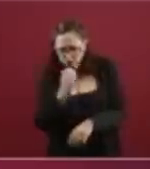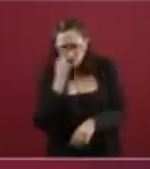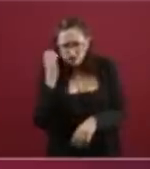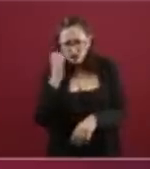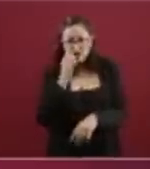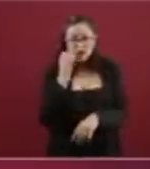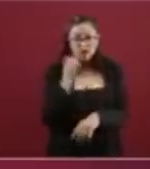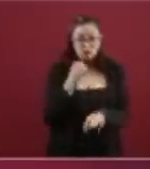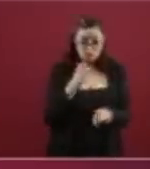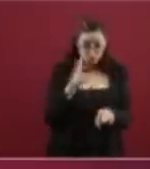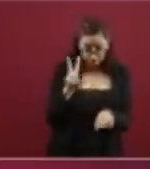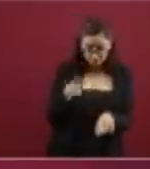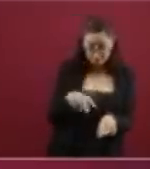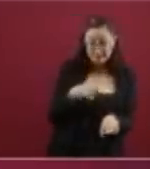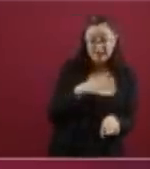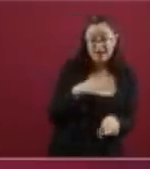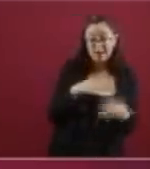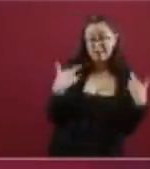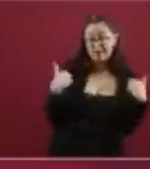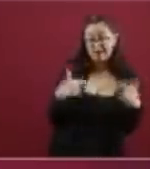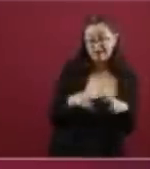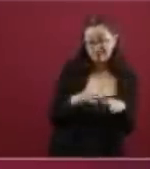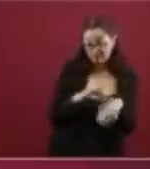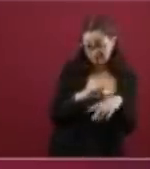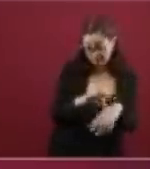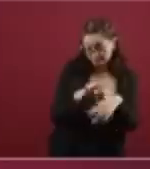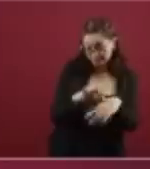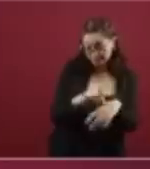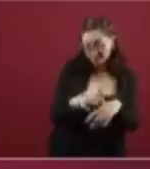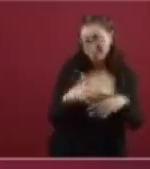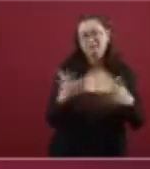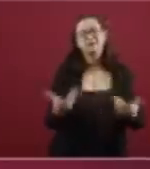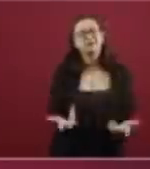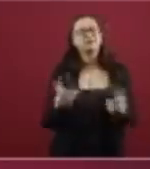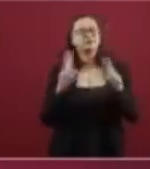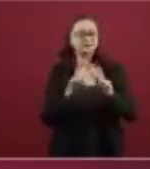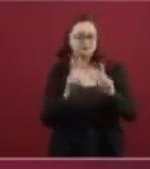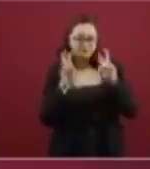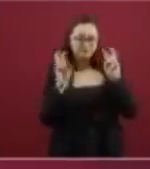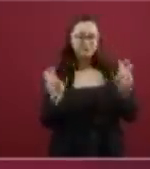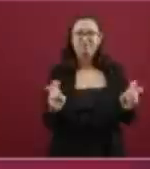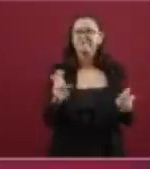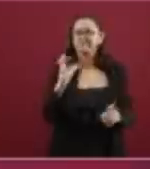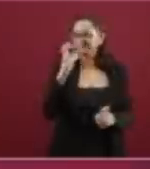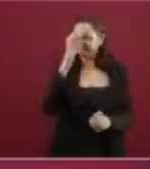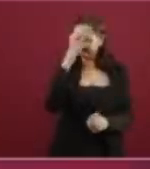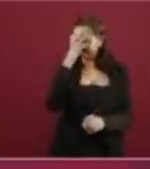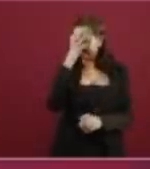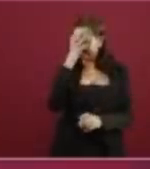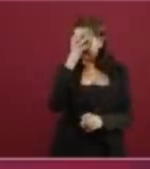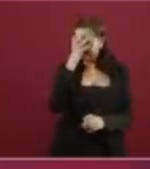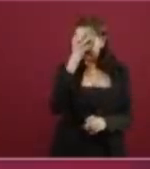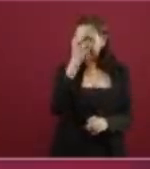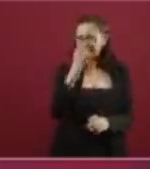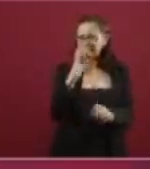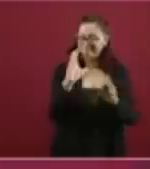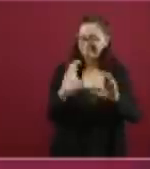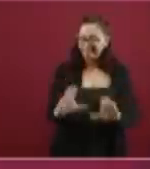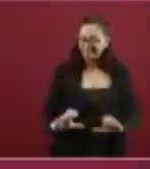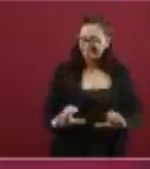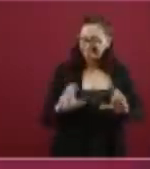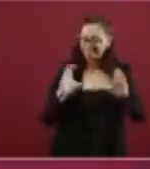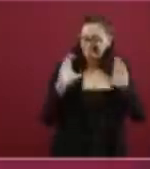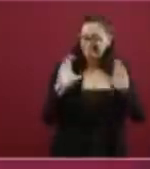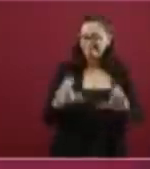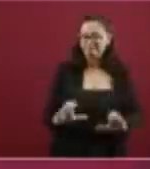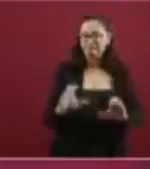si existen. Entonces, ese tema sí vamos a cuidar